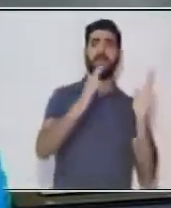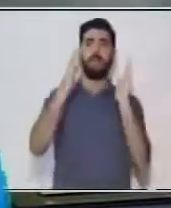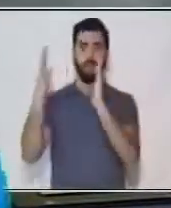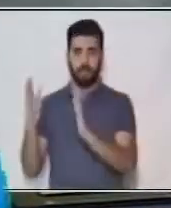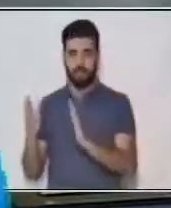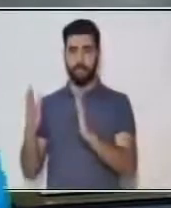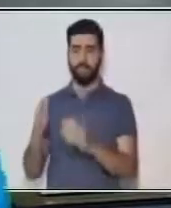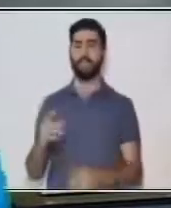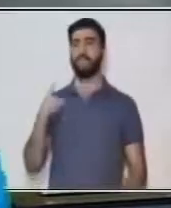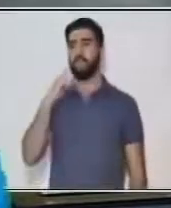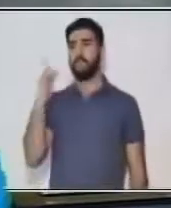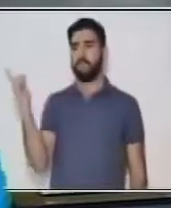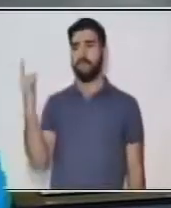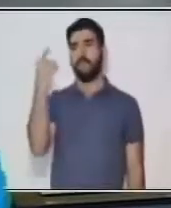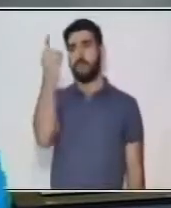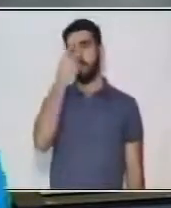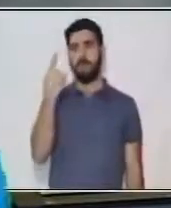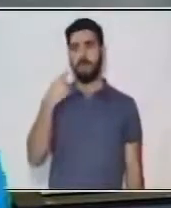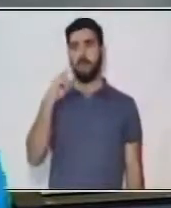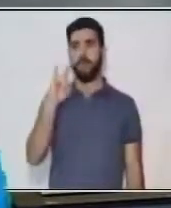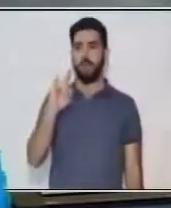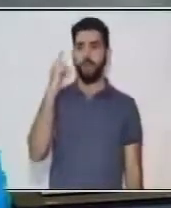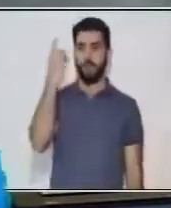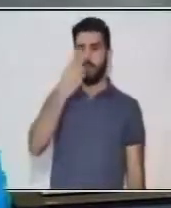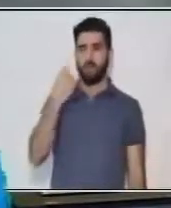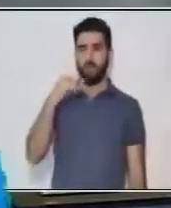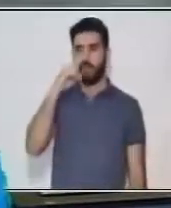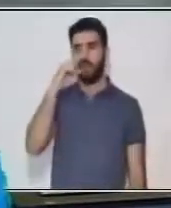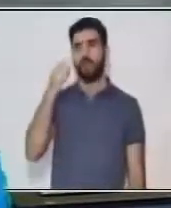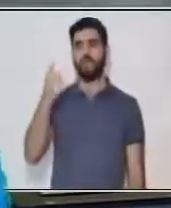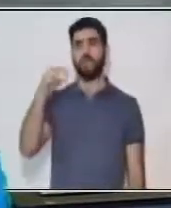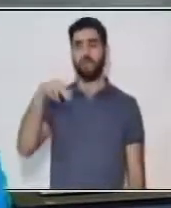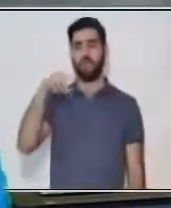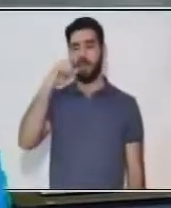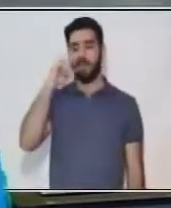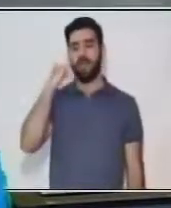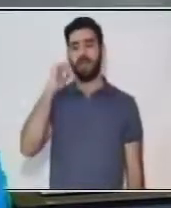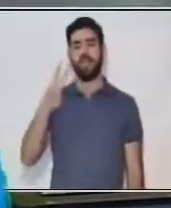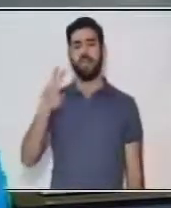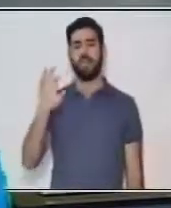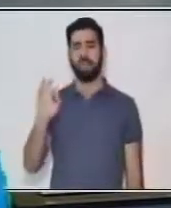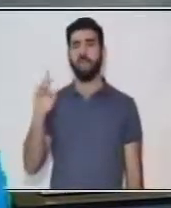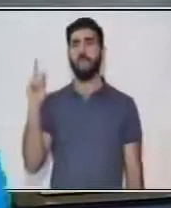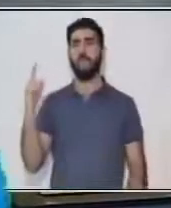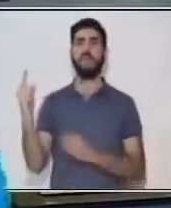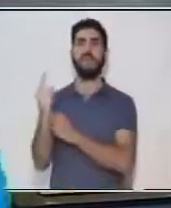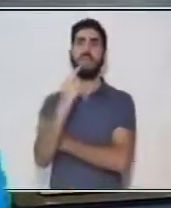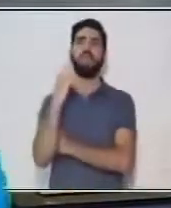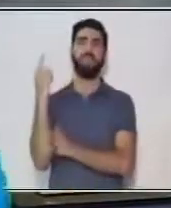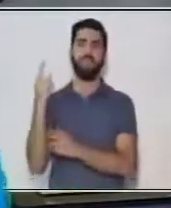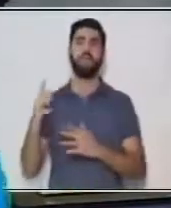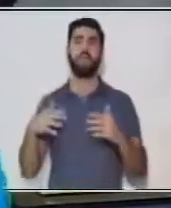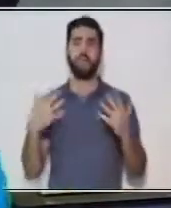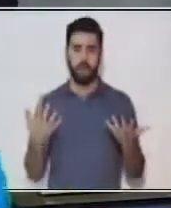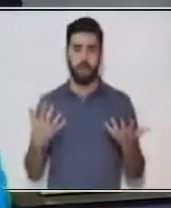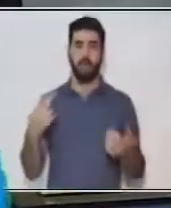al sustantivo. Un tema muy importante porque utilizamos sustantivos durante toda nuestra